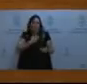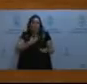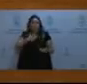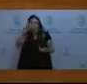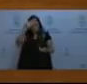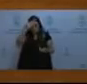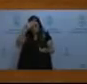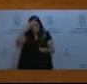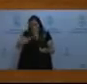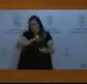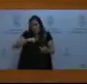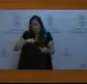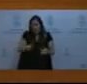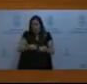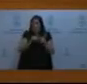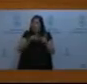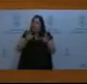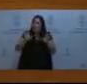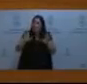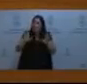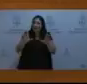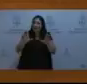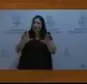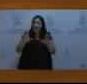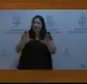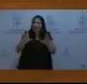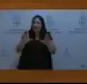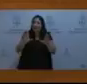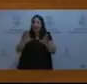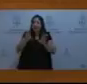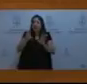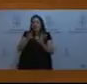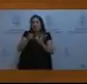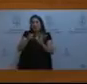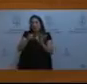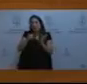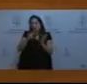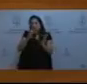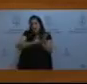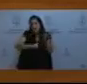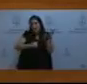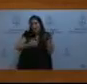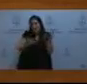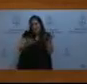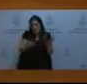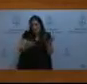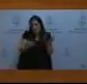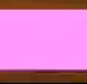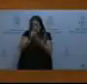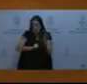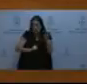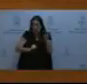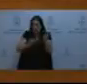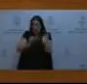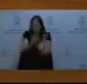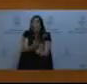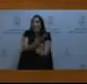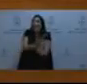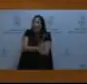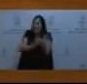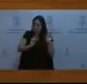son particulares, eso no exime el tema del requisito de tener una autorización. Y una autorización por adelantado. O sea, una